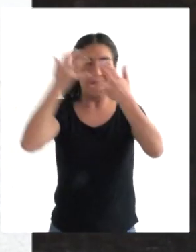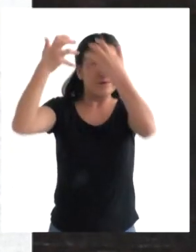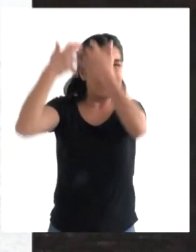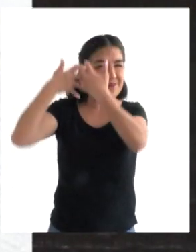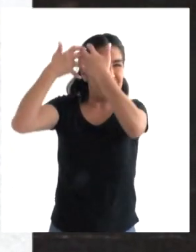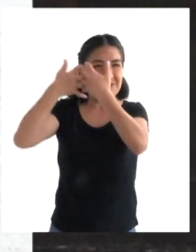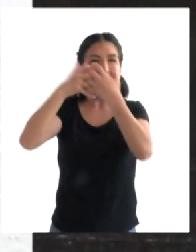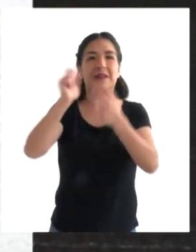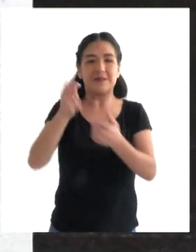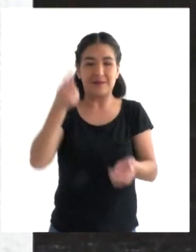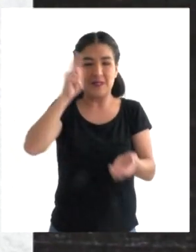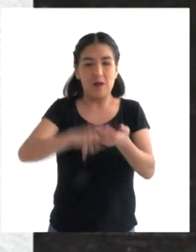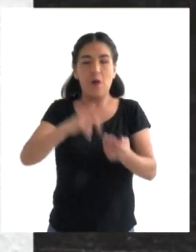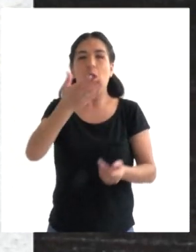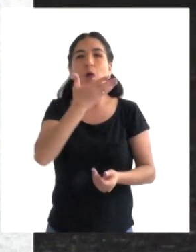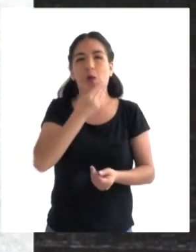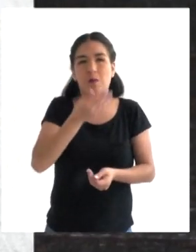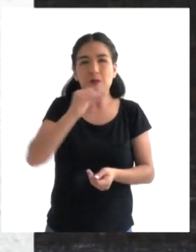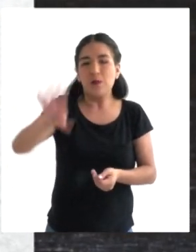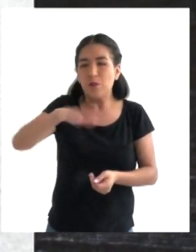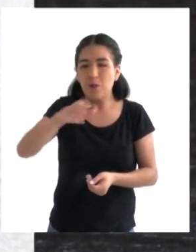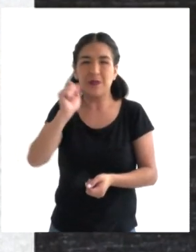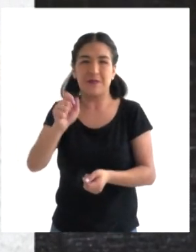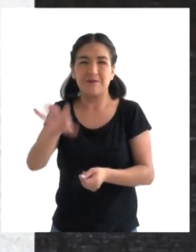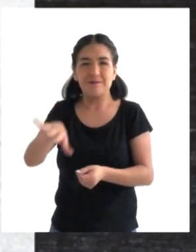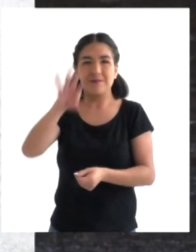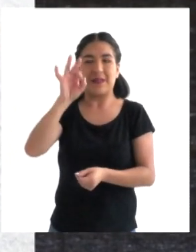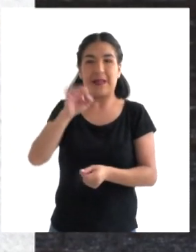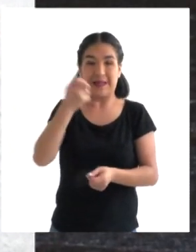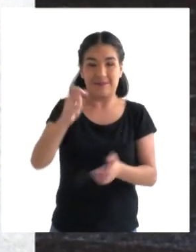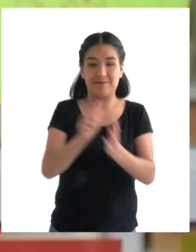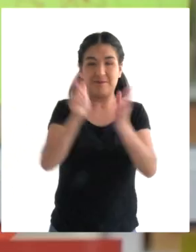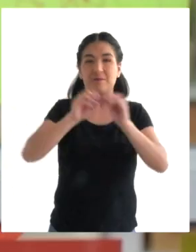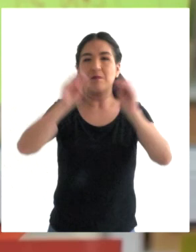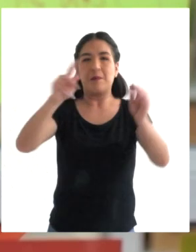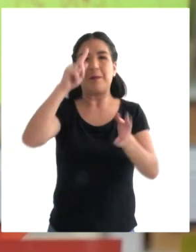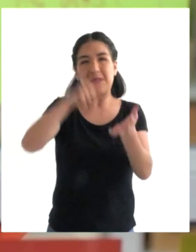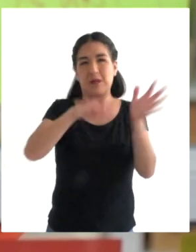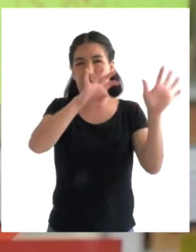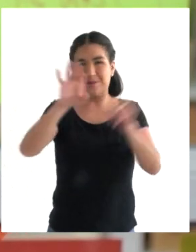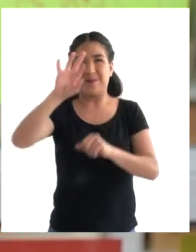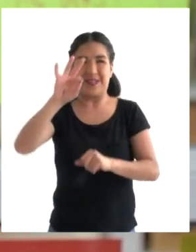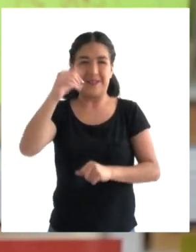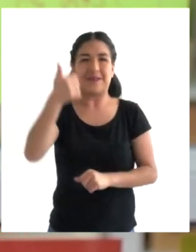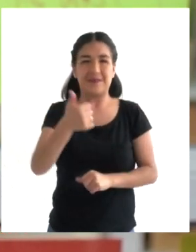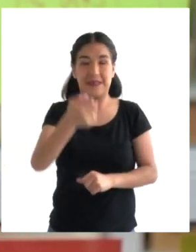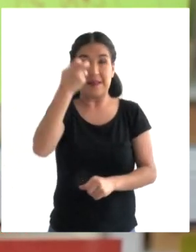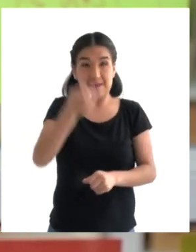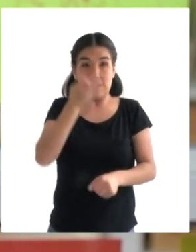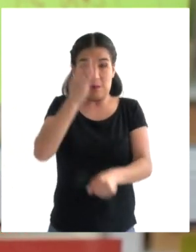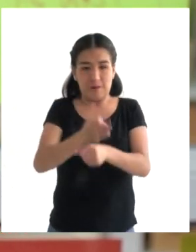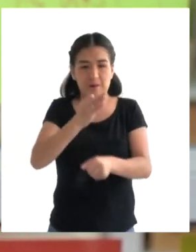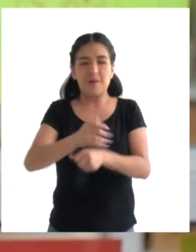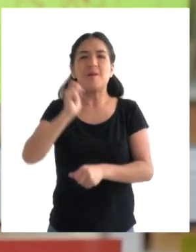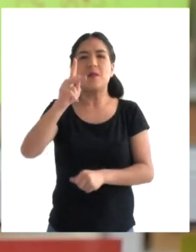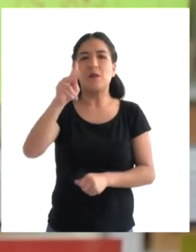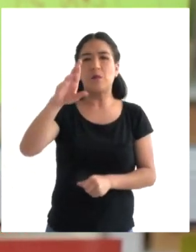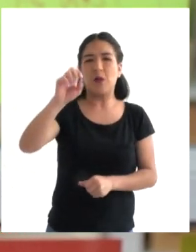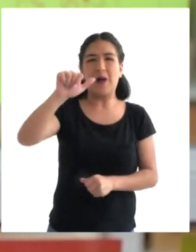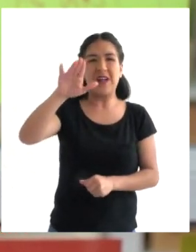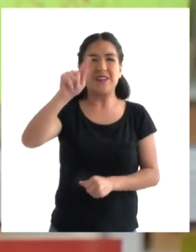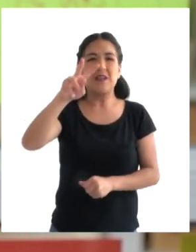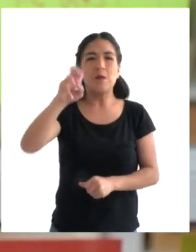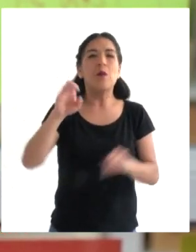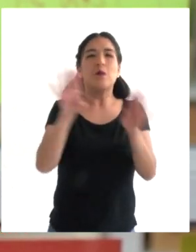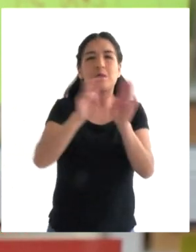El hombre en busca de sentido, publicado en 1946. En la actualidad, ser proactivo se relaciona con la capacidad